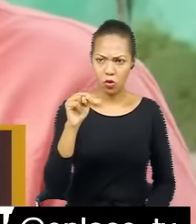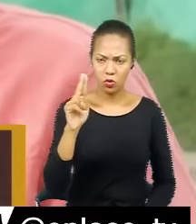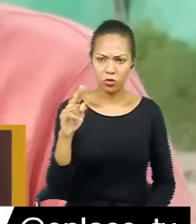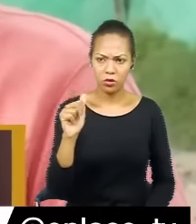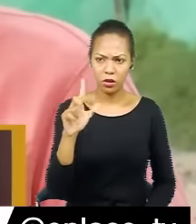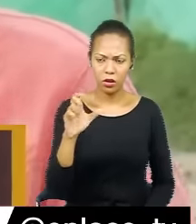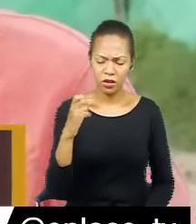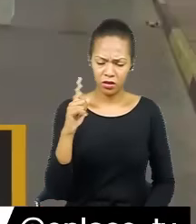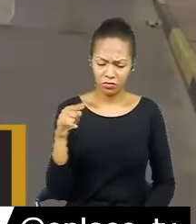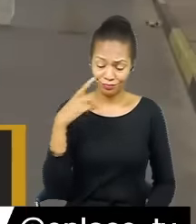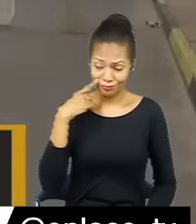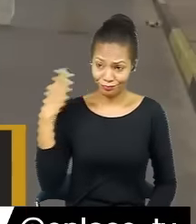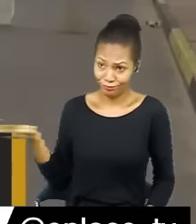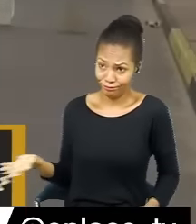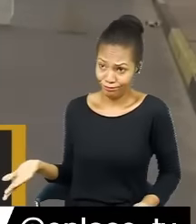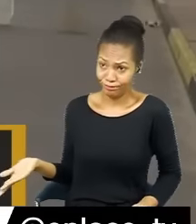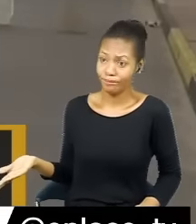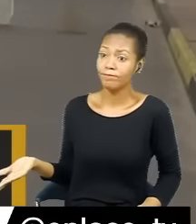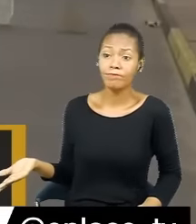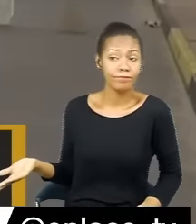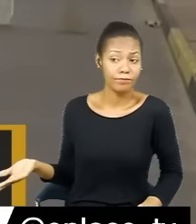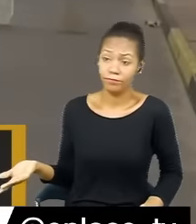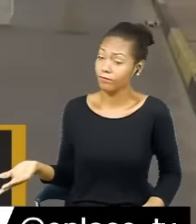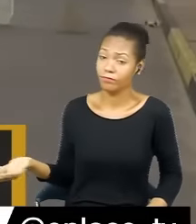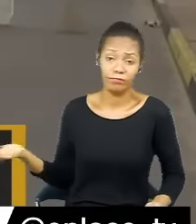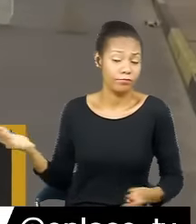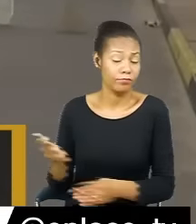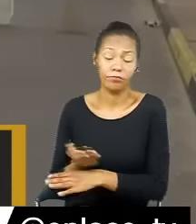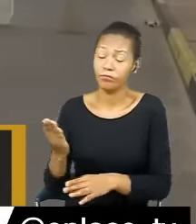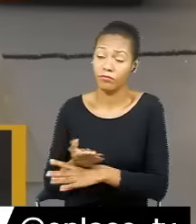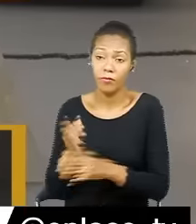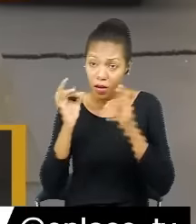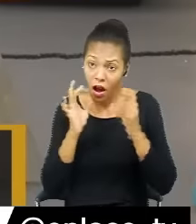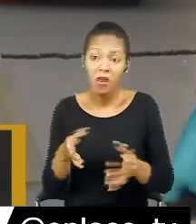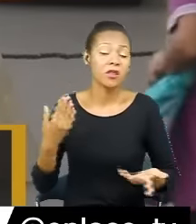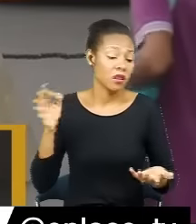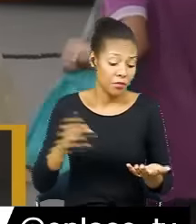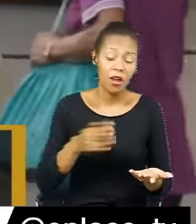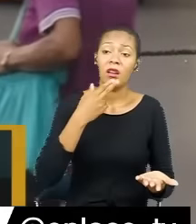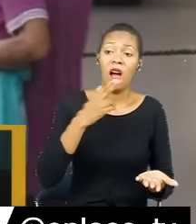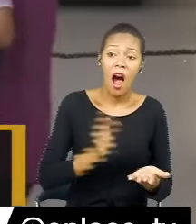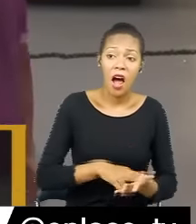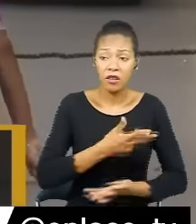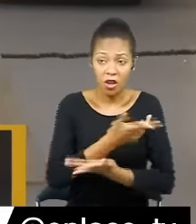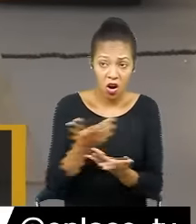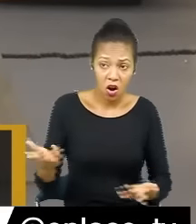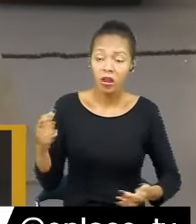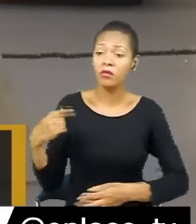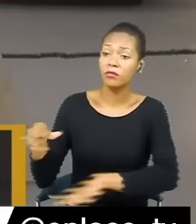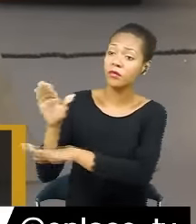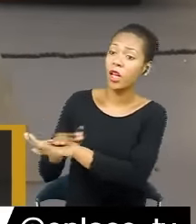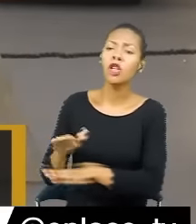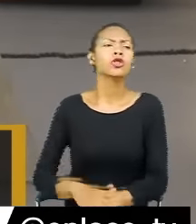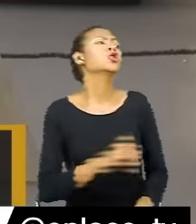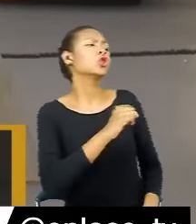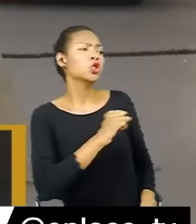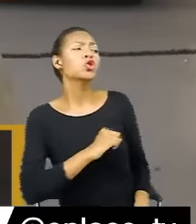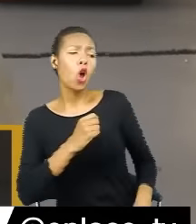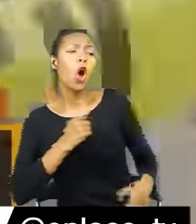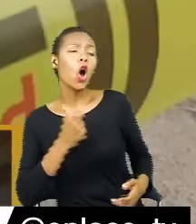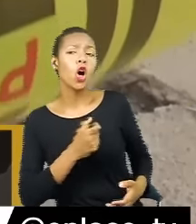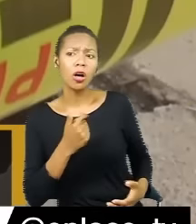palpable, que queremos una solución porque ya hemos hecho el tema de documentación, de reuniones, y pues nos han manifestado que sí, que ya, pero van 11